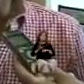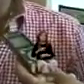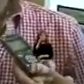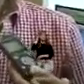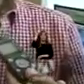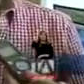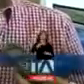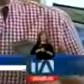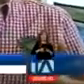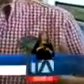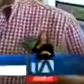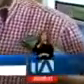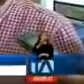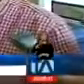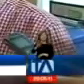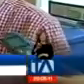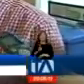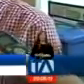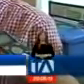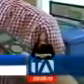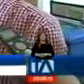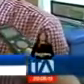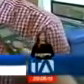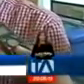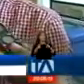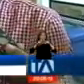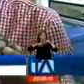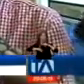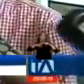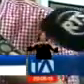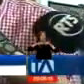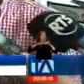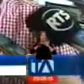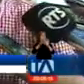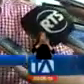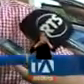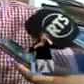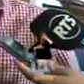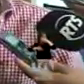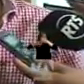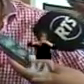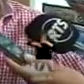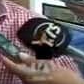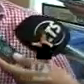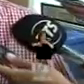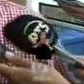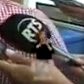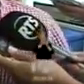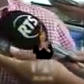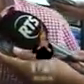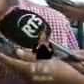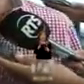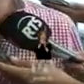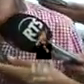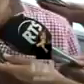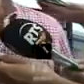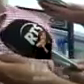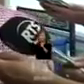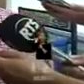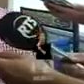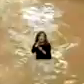Bebo, pero ya también soldamos el pedazo acá por el cementerio de Bernaza. Entonces tenemos todo el equipo trabajando y buscando